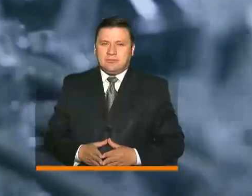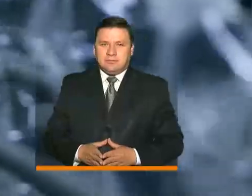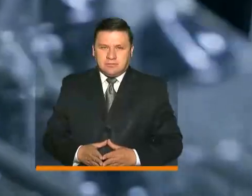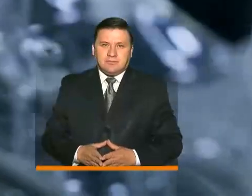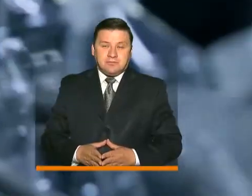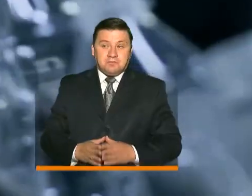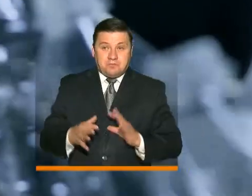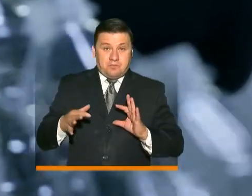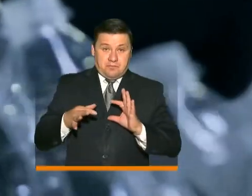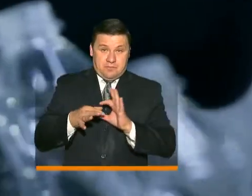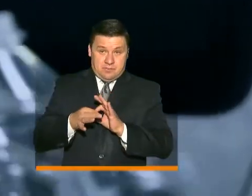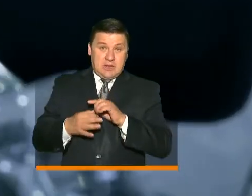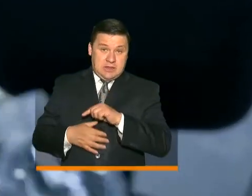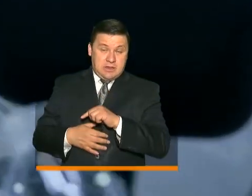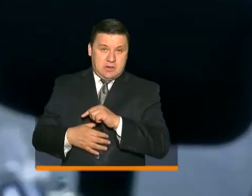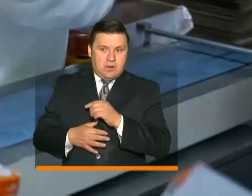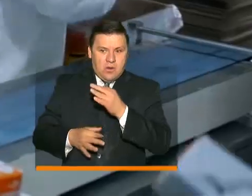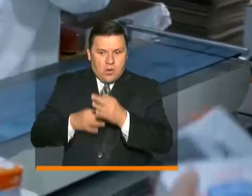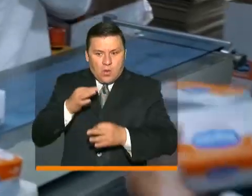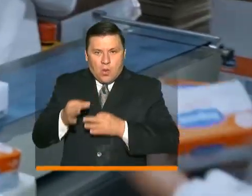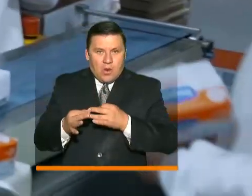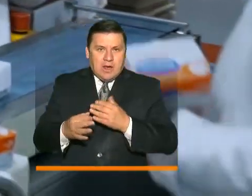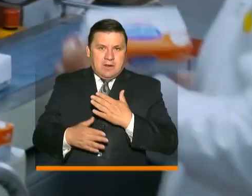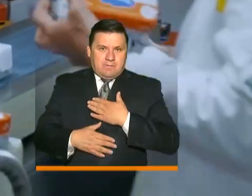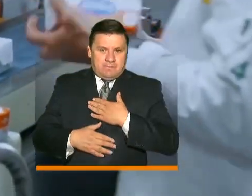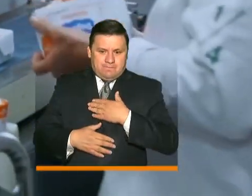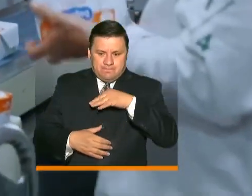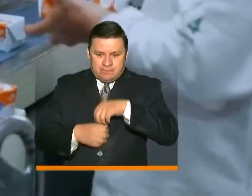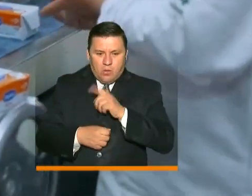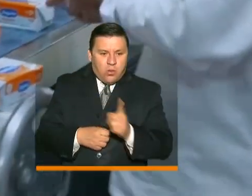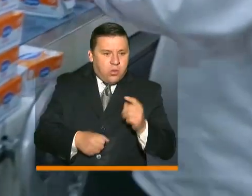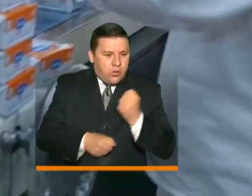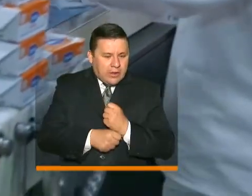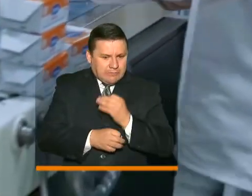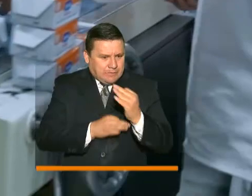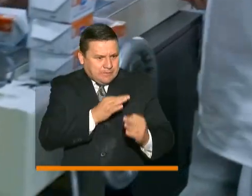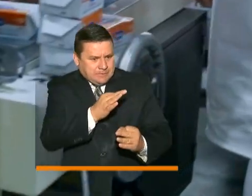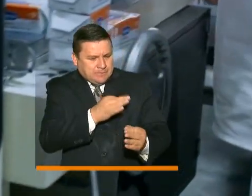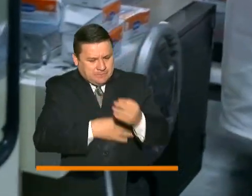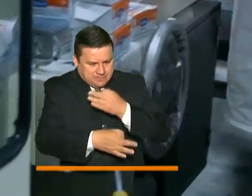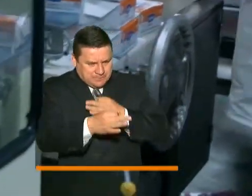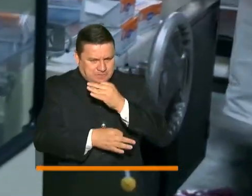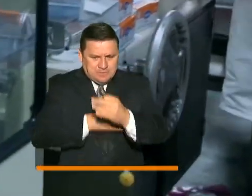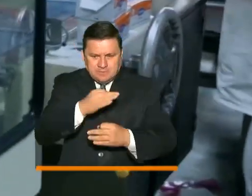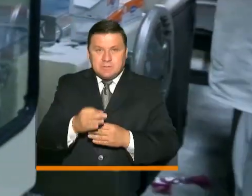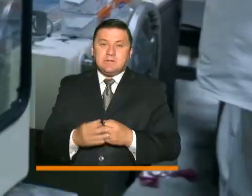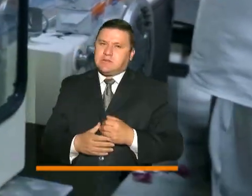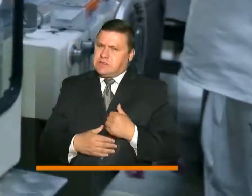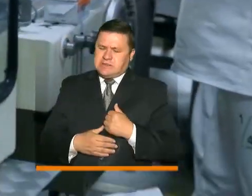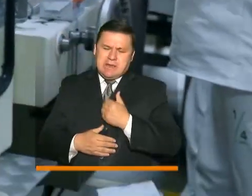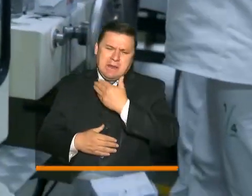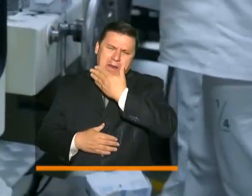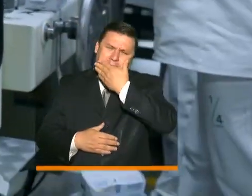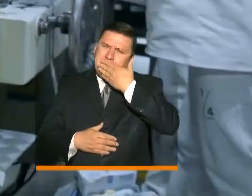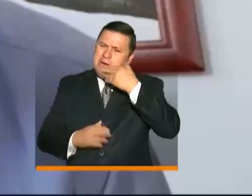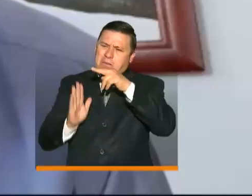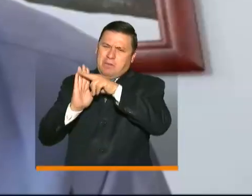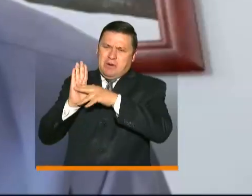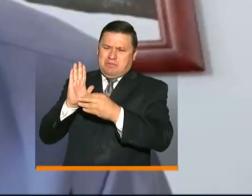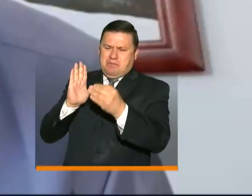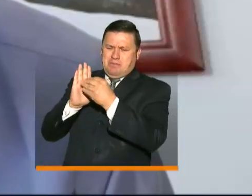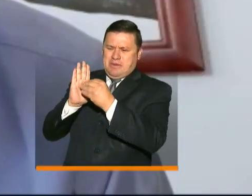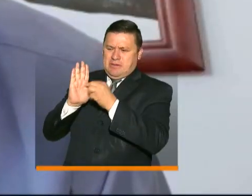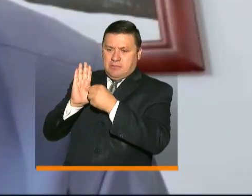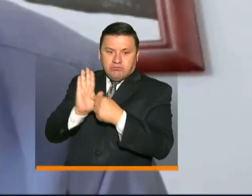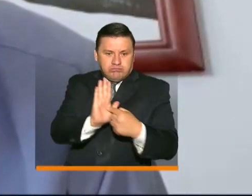En la Alianza Team prima el cuidado de la vida y el bienestar de nuestros trabajadores. Por eso, implementamos los mejores protocolos conocidos